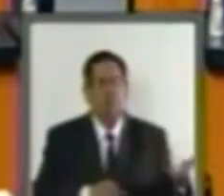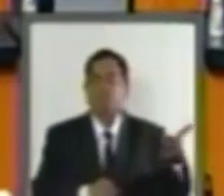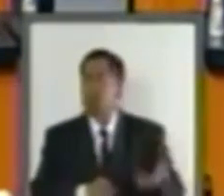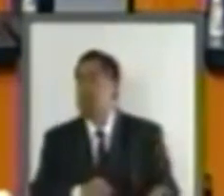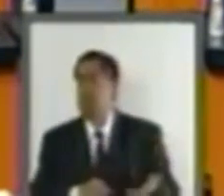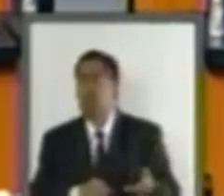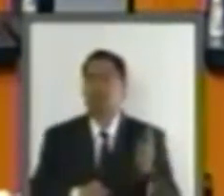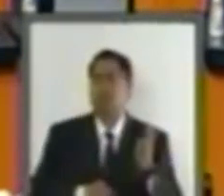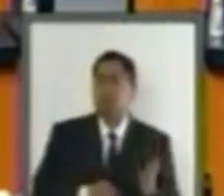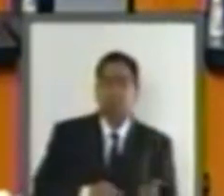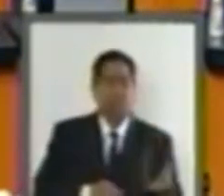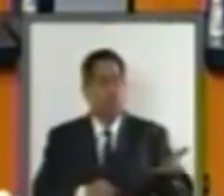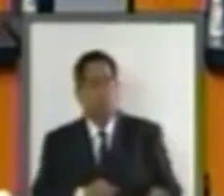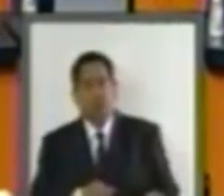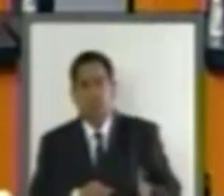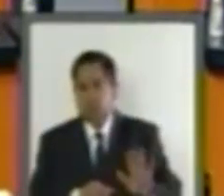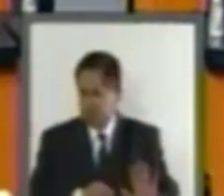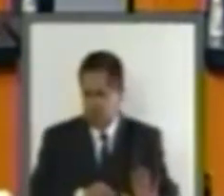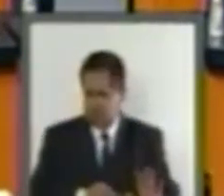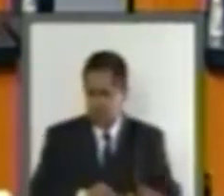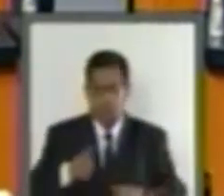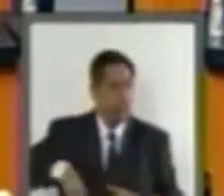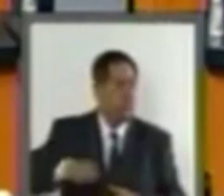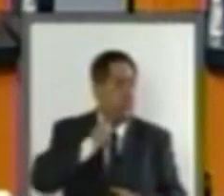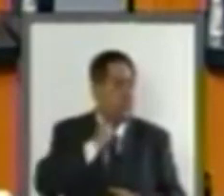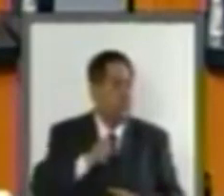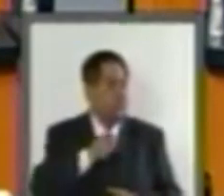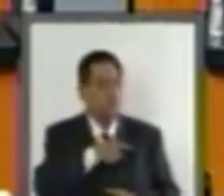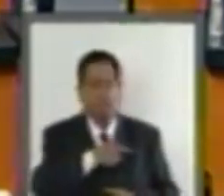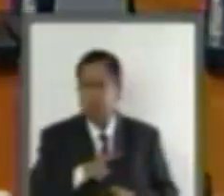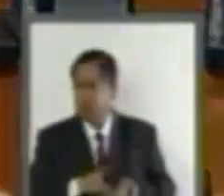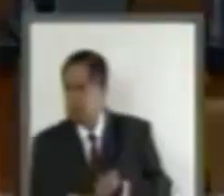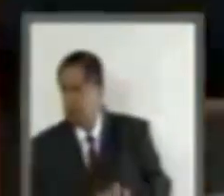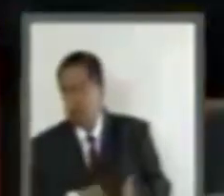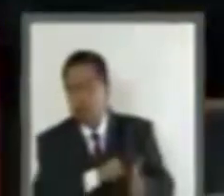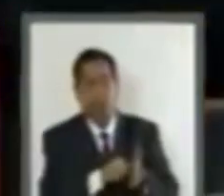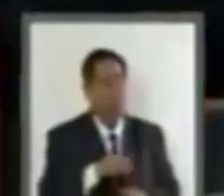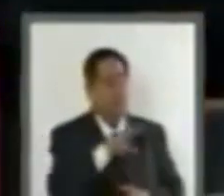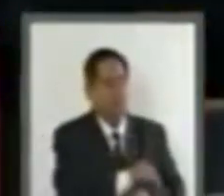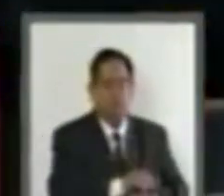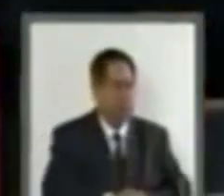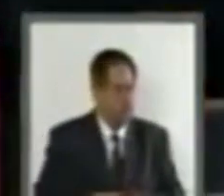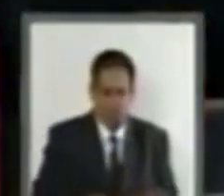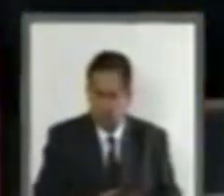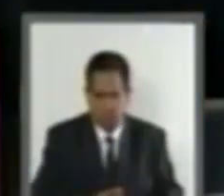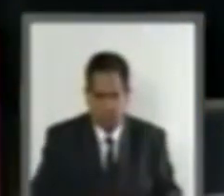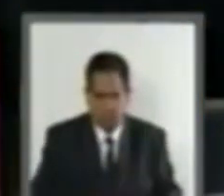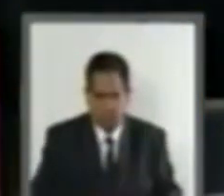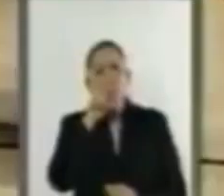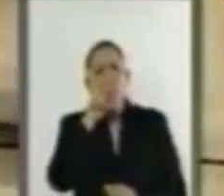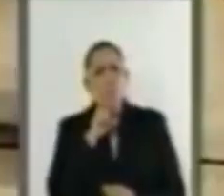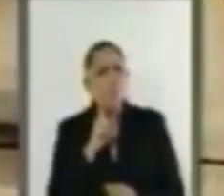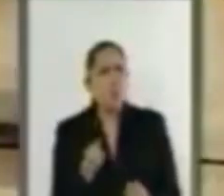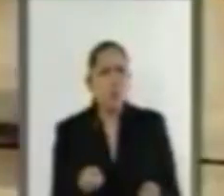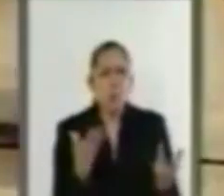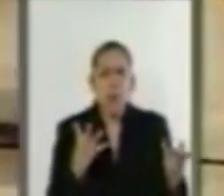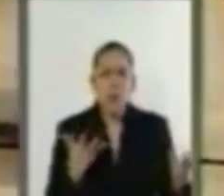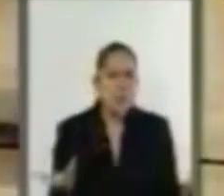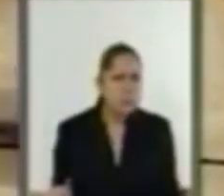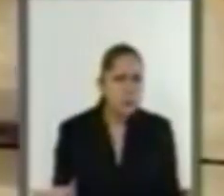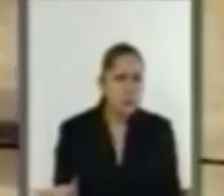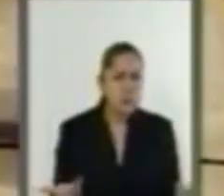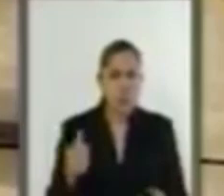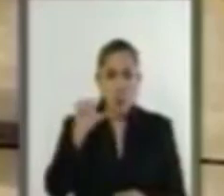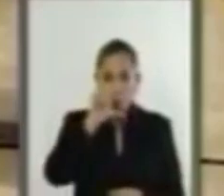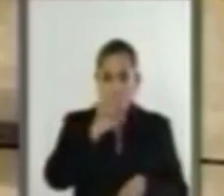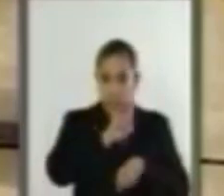quien es tu opositor, que es Emilio Gamboa y el PRI. Es decir, llegaste con demasiados elogios del PRI en la tribuna. Y también